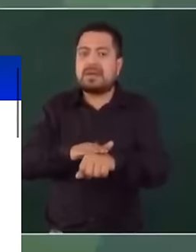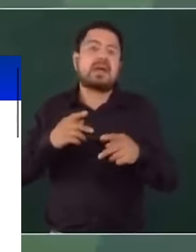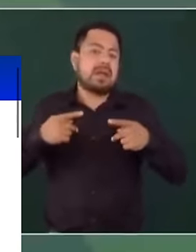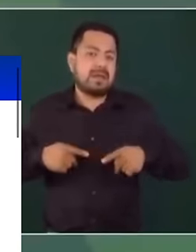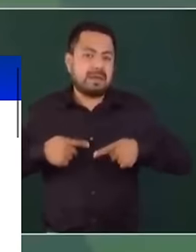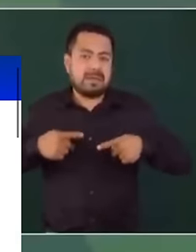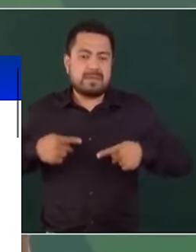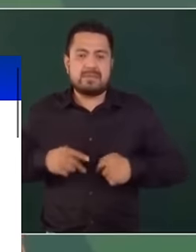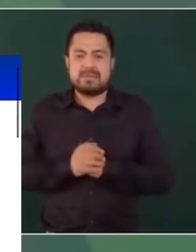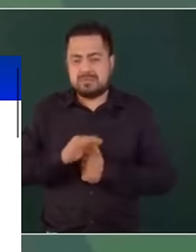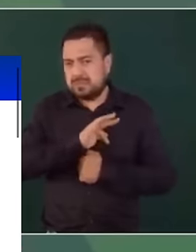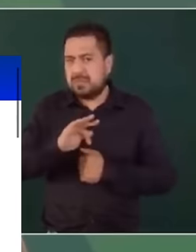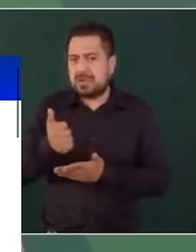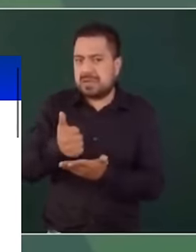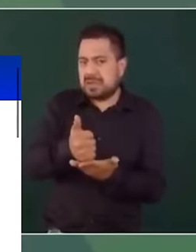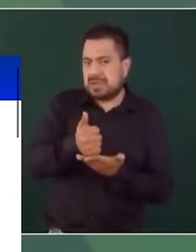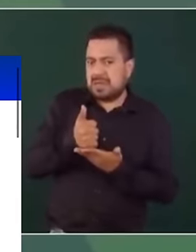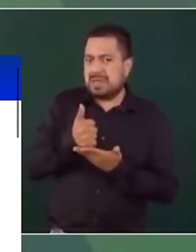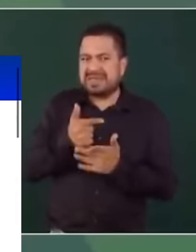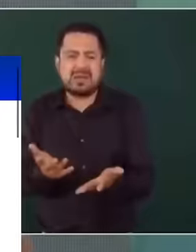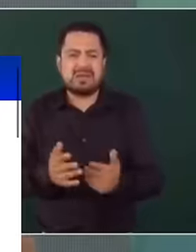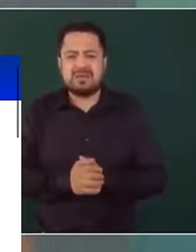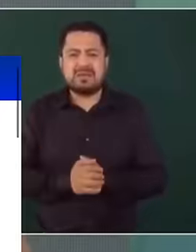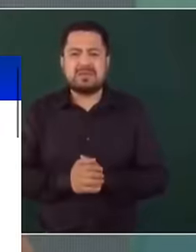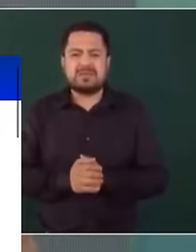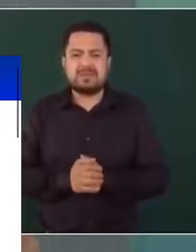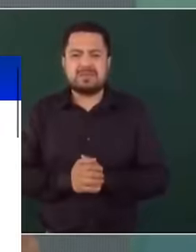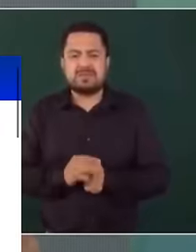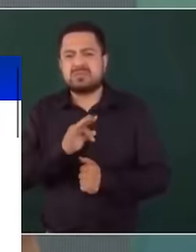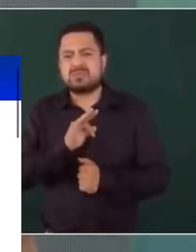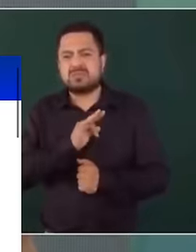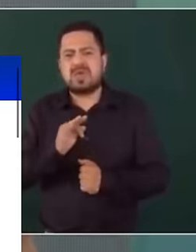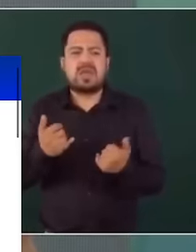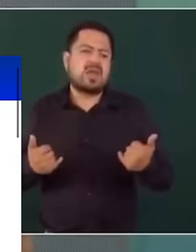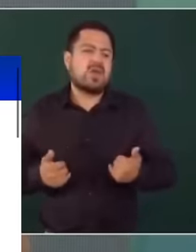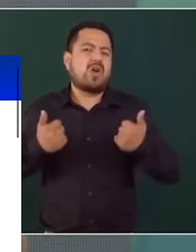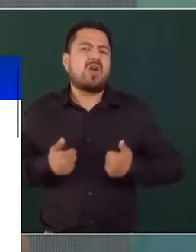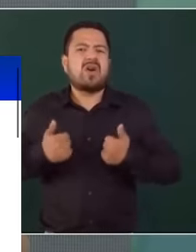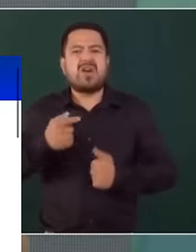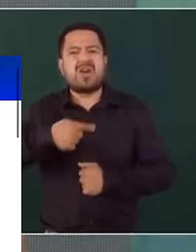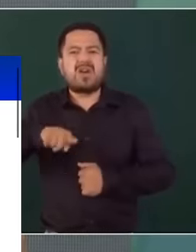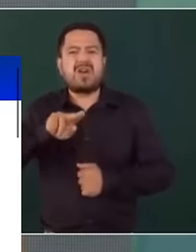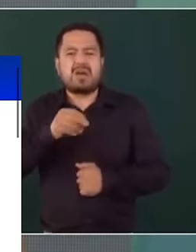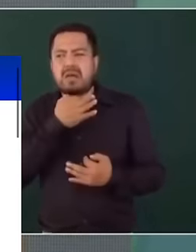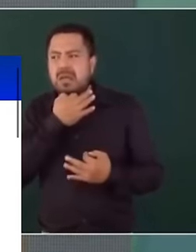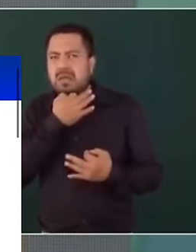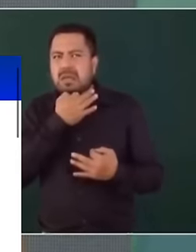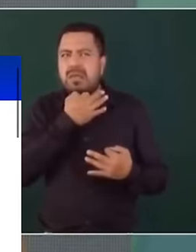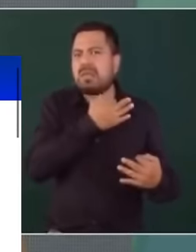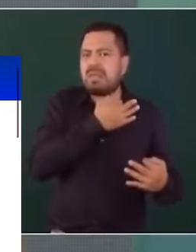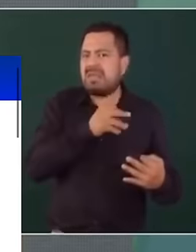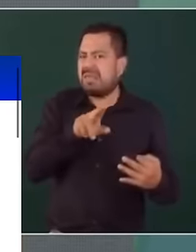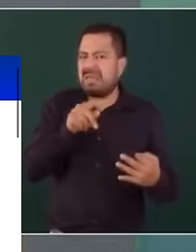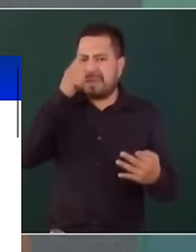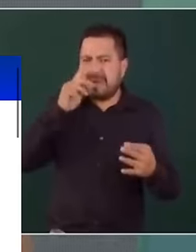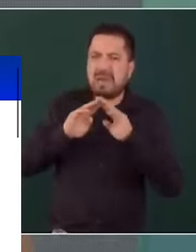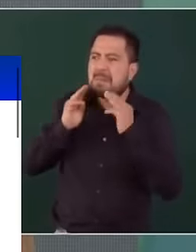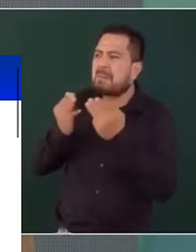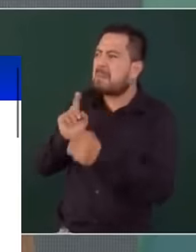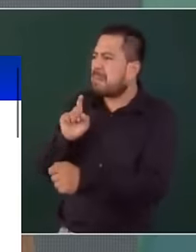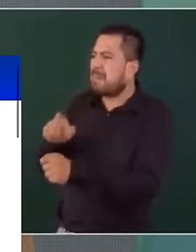que nos ayuden, o mejor dicho, que nos sigan ayudando. Queremos que los jóvenes no sean enganchados, que no se los lleven para las